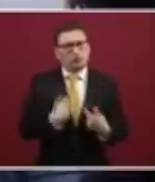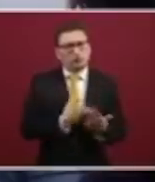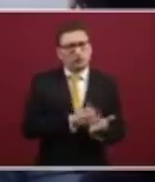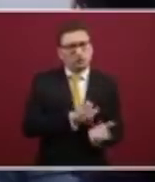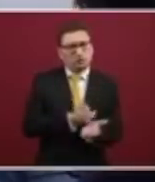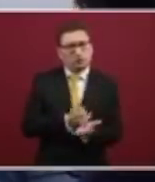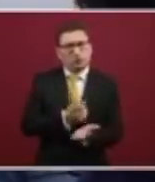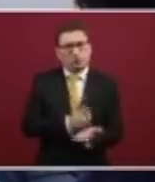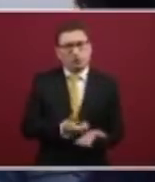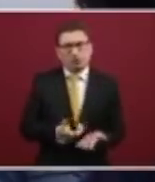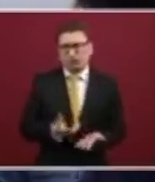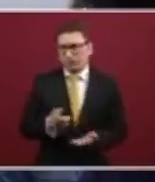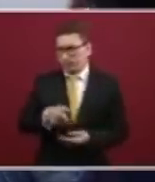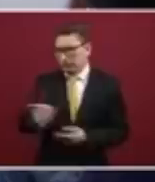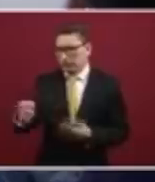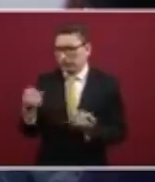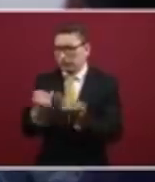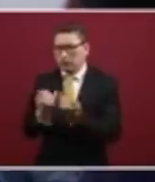el que consume pague impuesto,